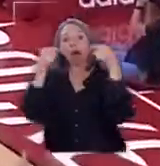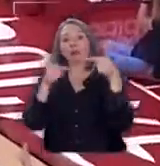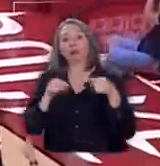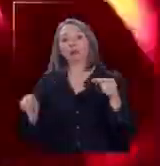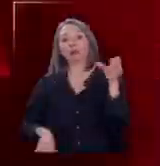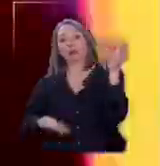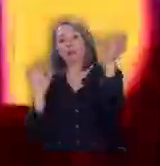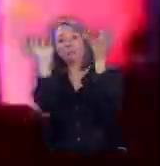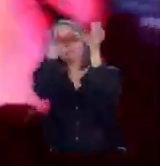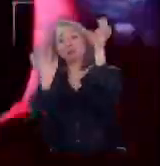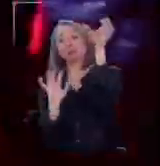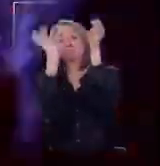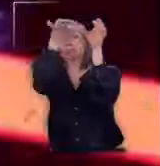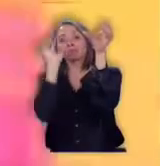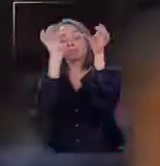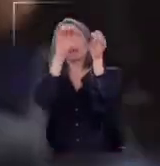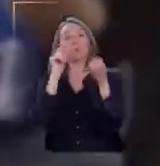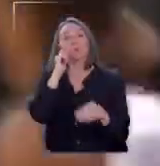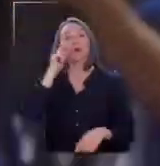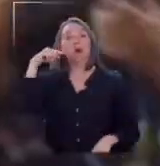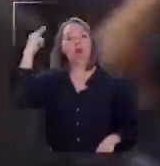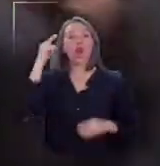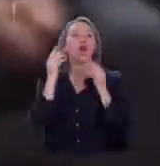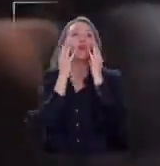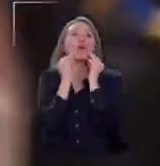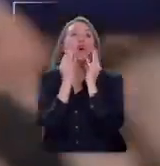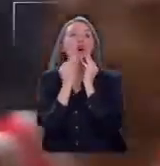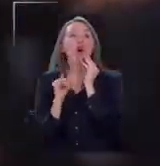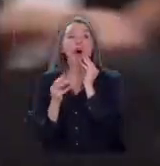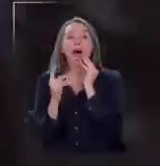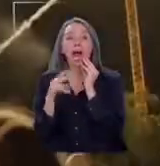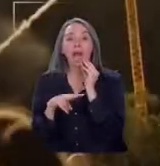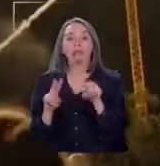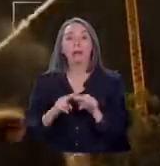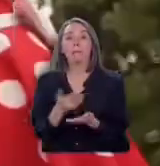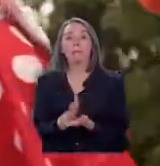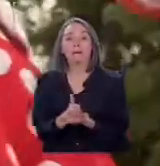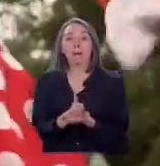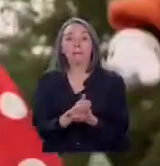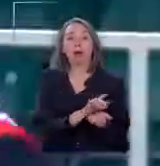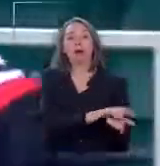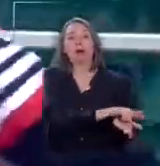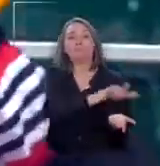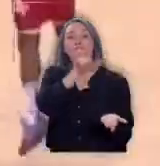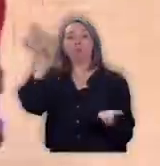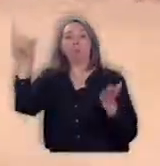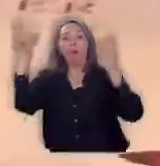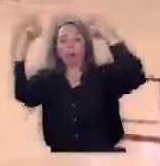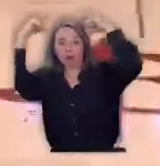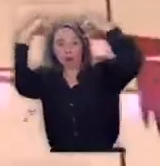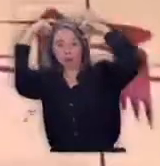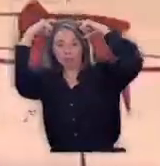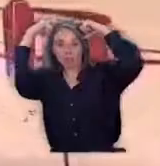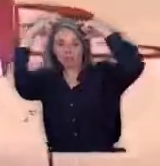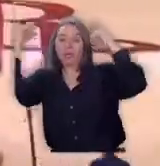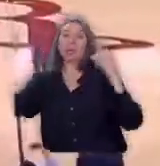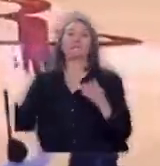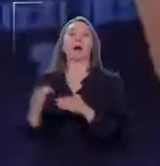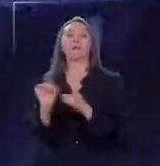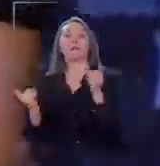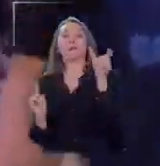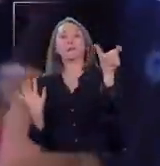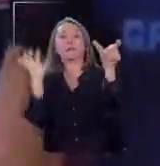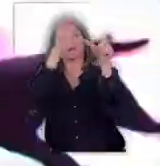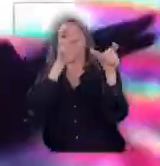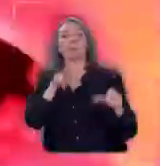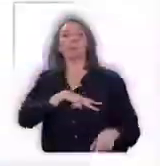partido es el loco jarden la barba que ya alista su vuelo a Disney World para conquistar su primer anillo